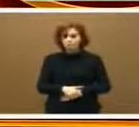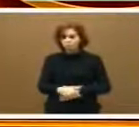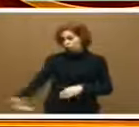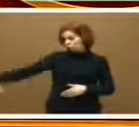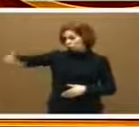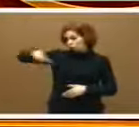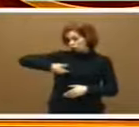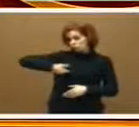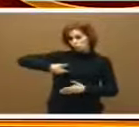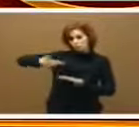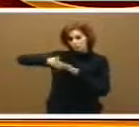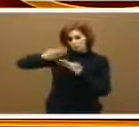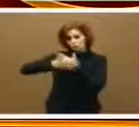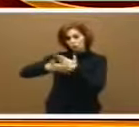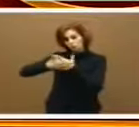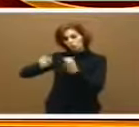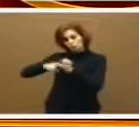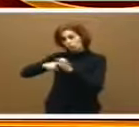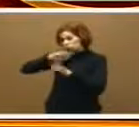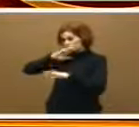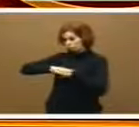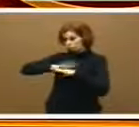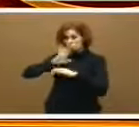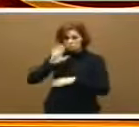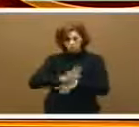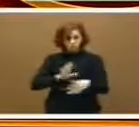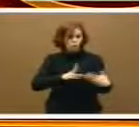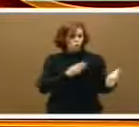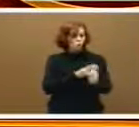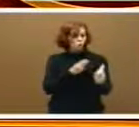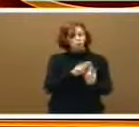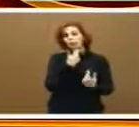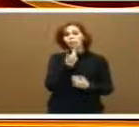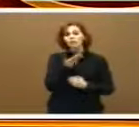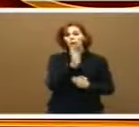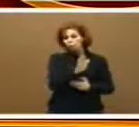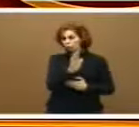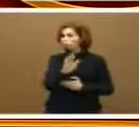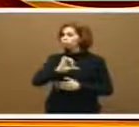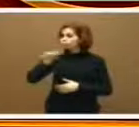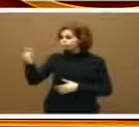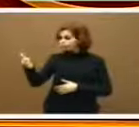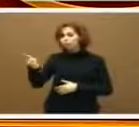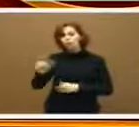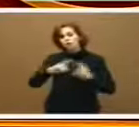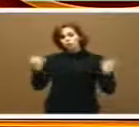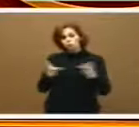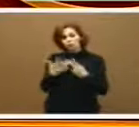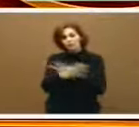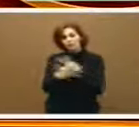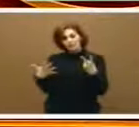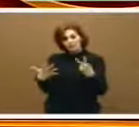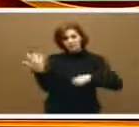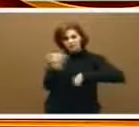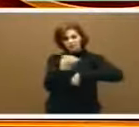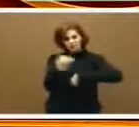efectuada por el Gobierno de Extremadura y con el parecer favorable de la Junta de Portavoces, en reunión de 17 de diciembre